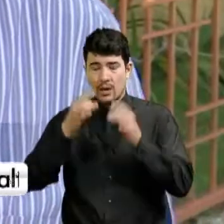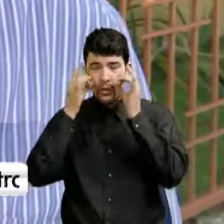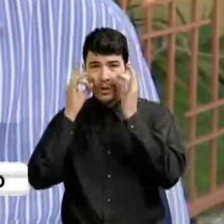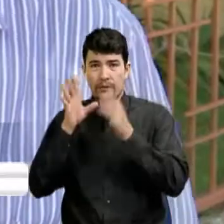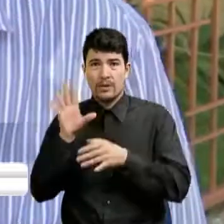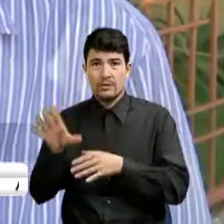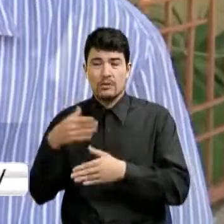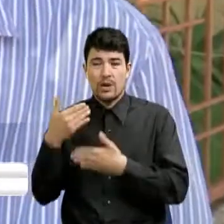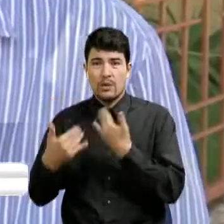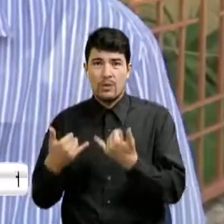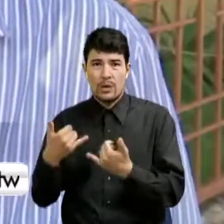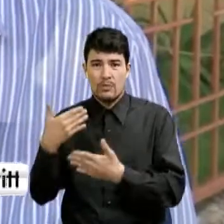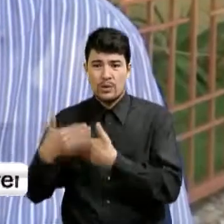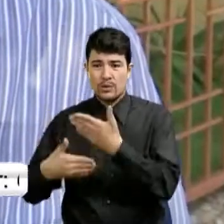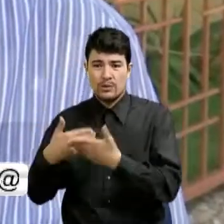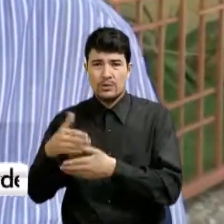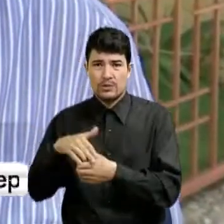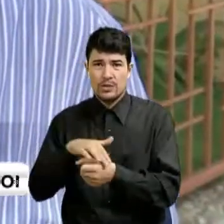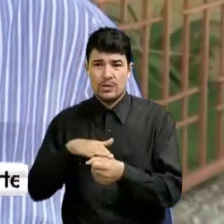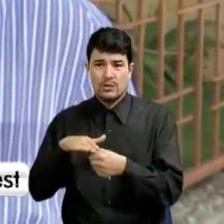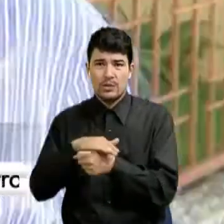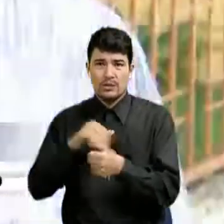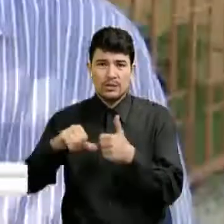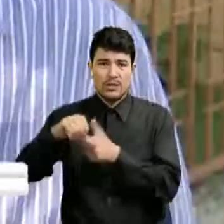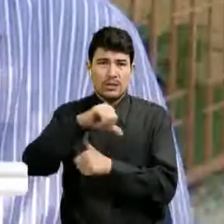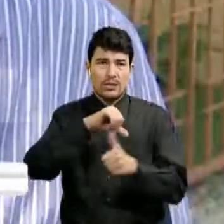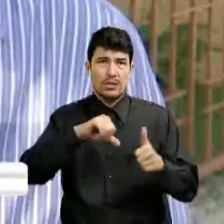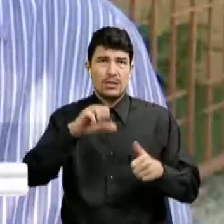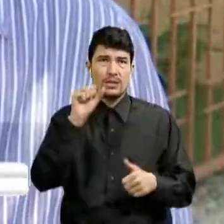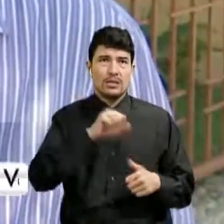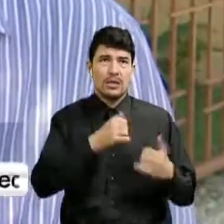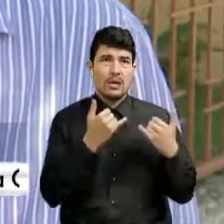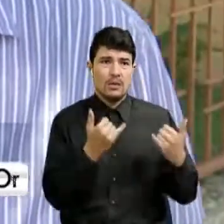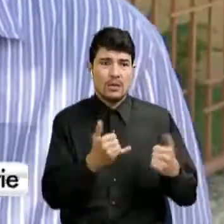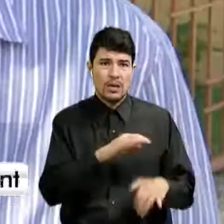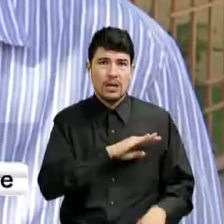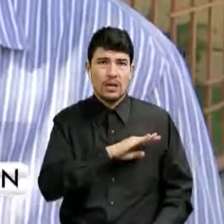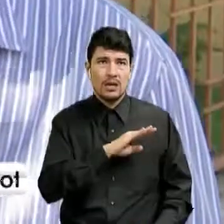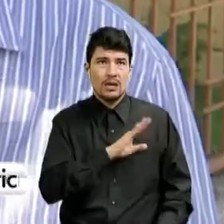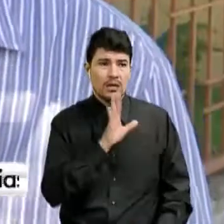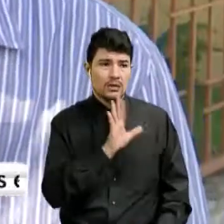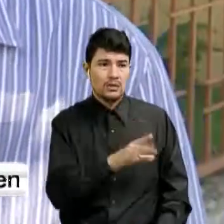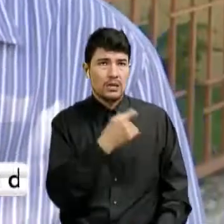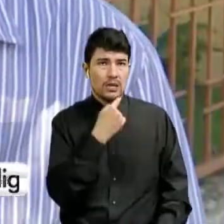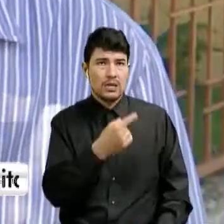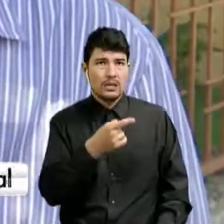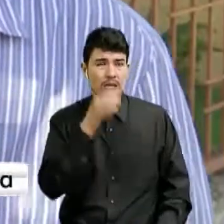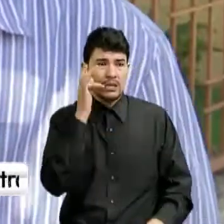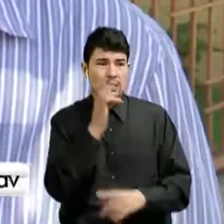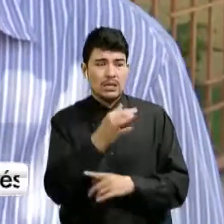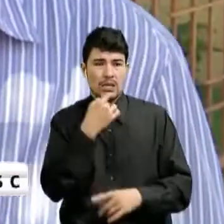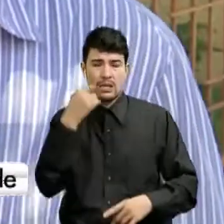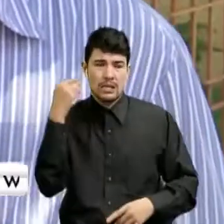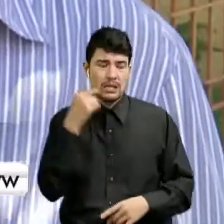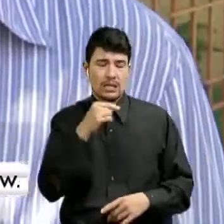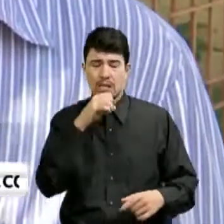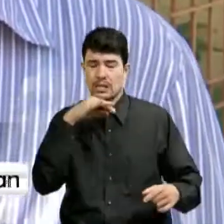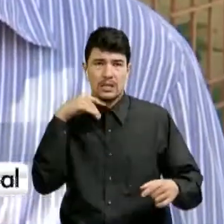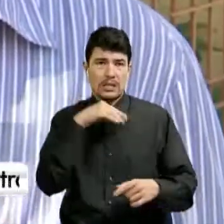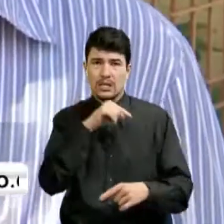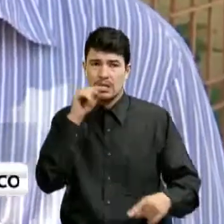manera como se ha llevado a cabo esta situación de los traslados ahora el alcalde con semejantes declaraciones tan temerarias que